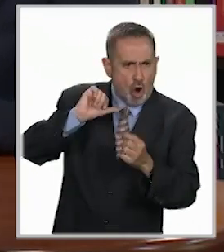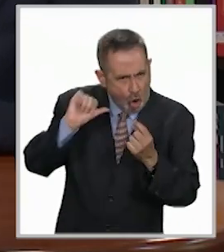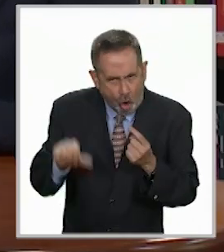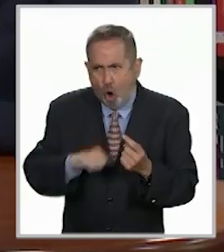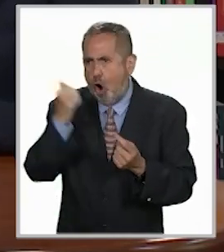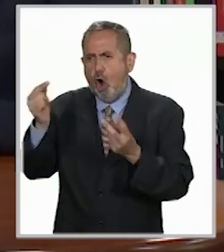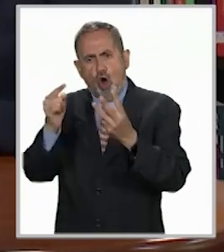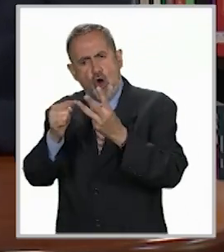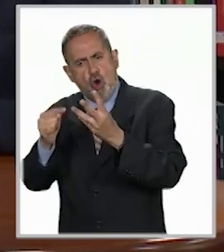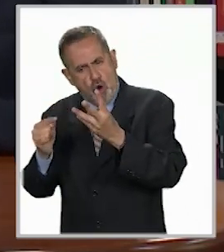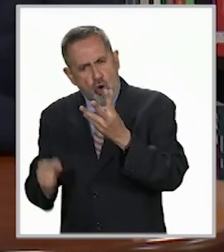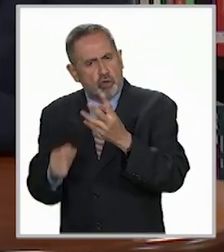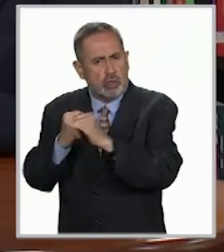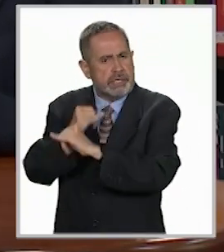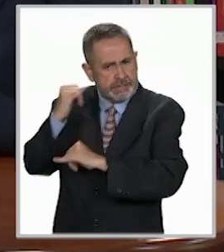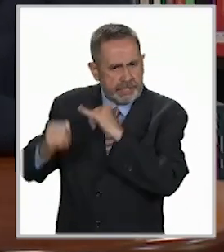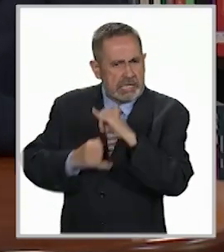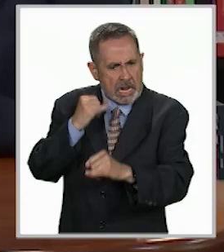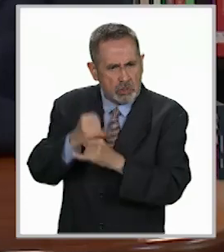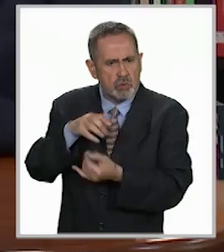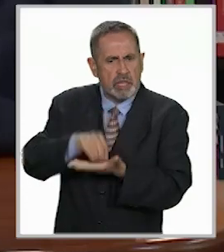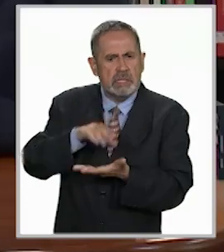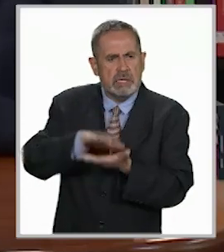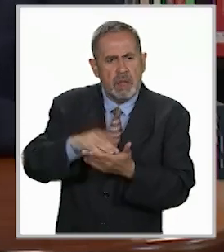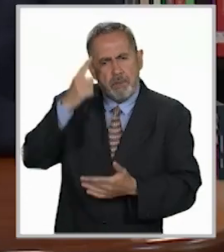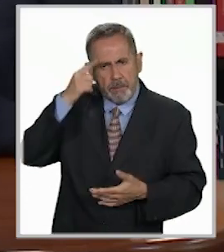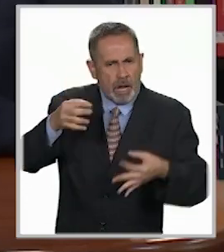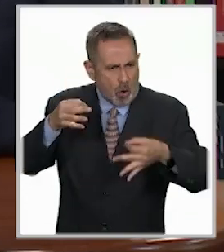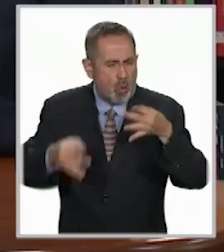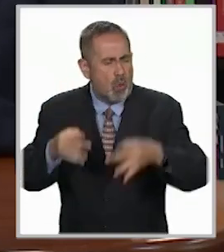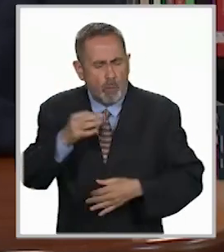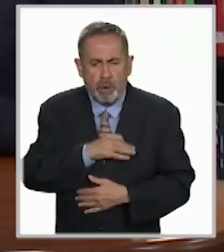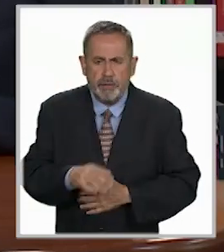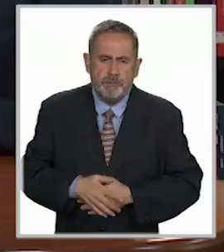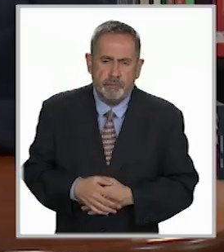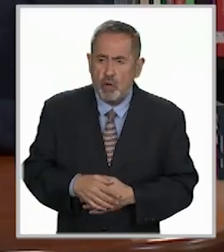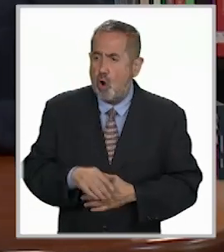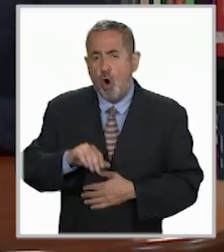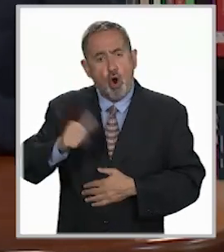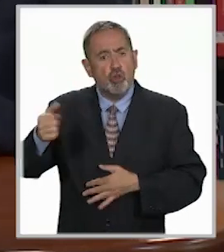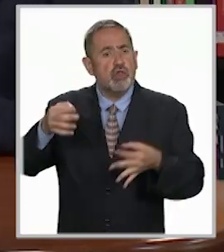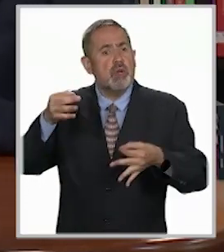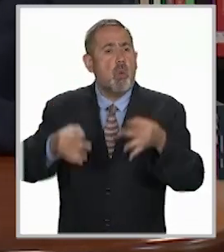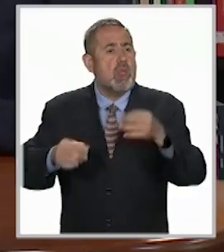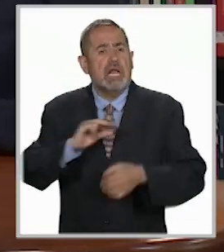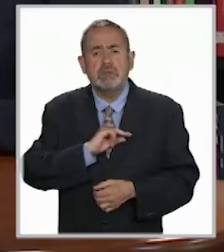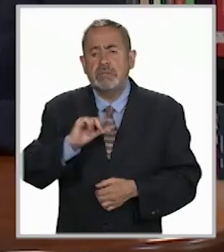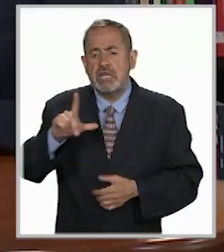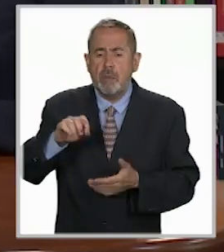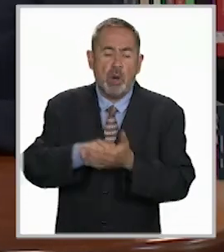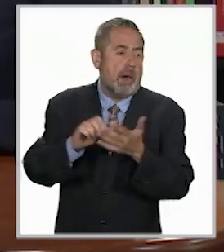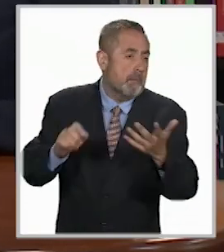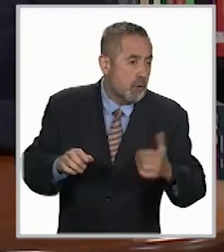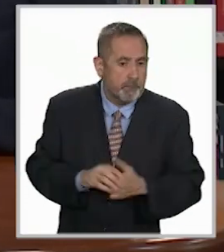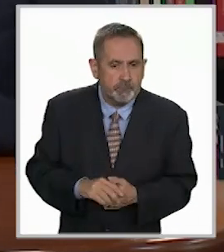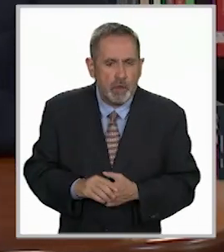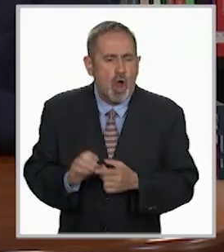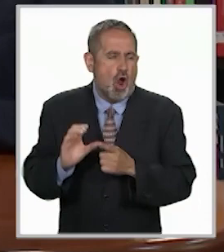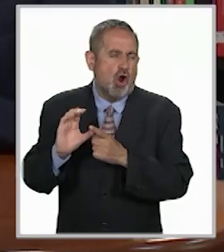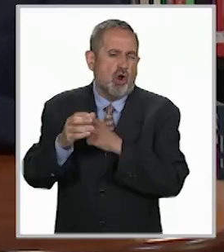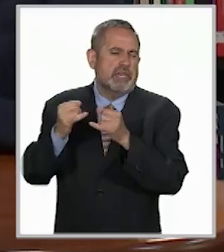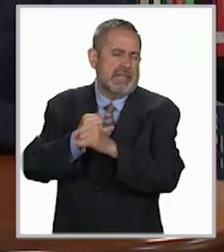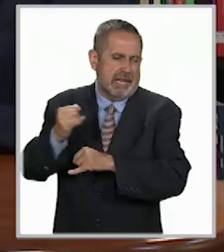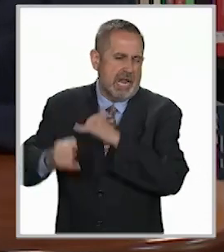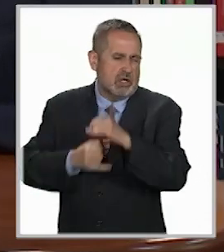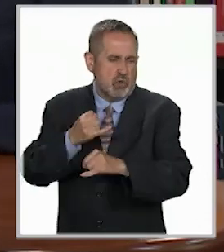tendría impacto en la labor de quienes ejercen la función jurisdiccional en México. Hay otros tribunales especializados como,